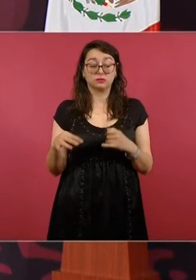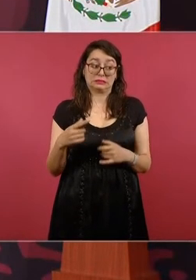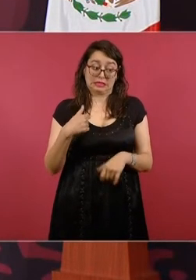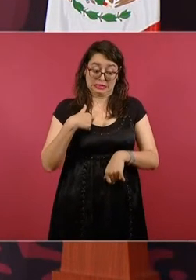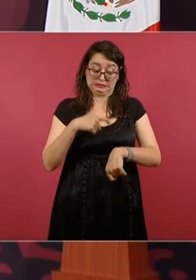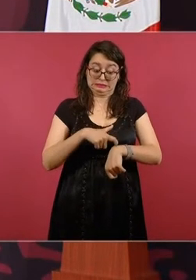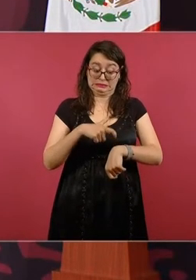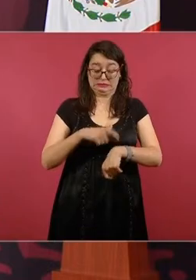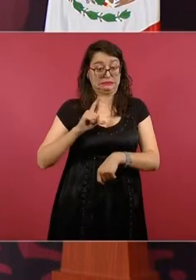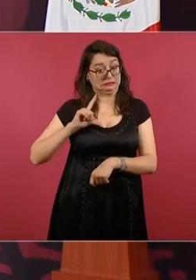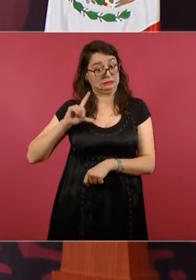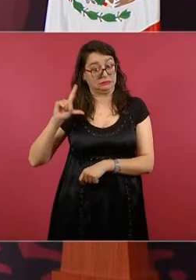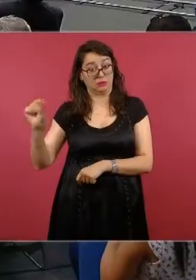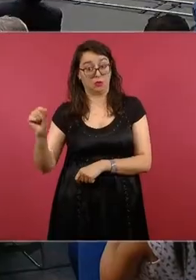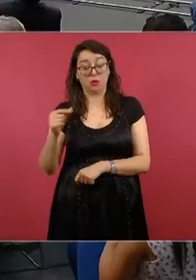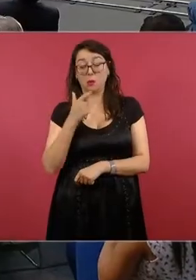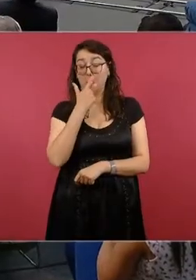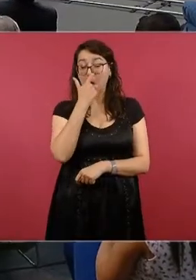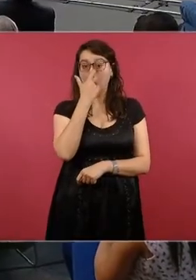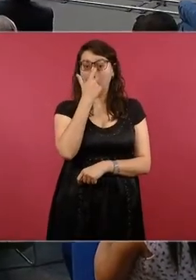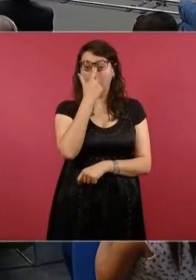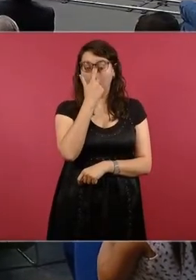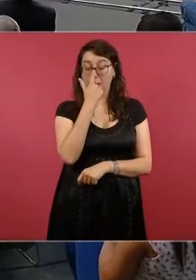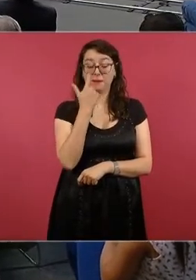ir, presidente, pero